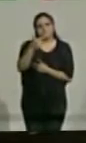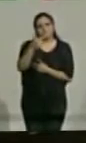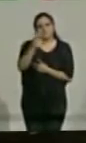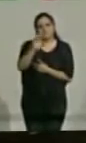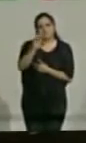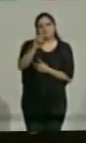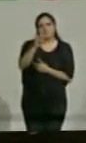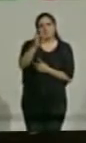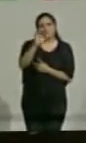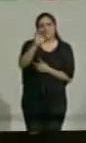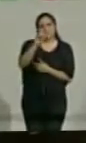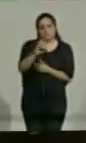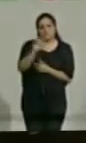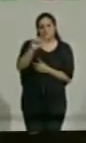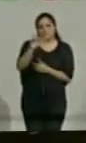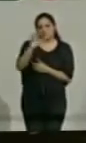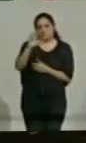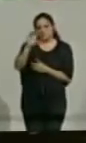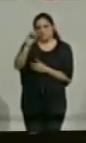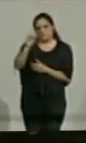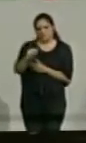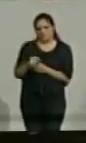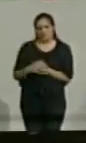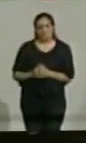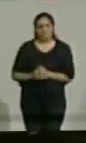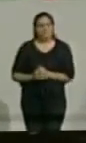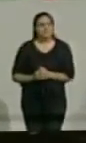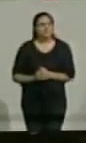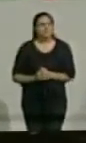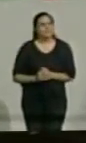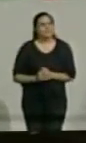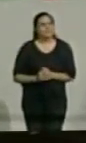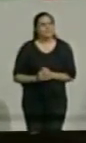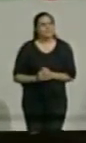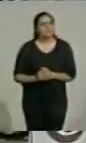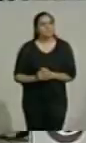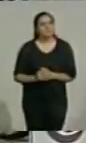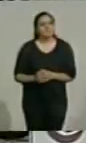Eugenio Guadalupe Gobea Arcos, tiene 31 segundos, candidato.